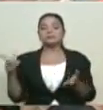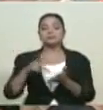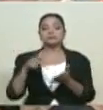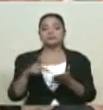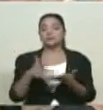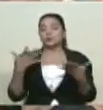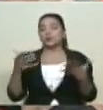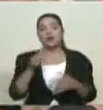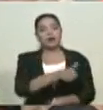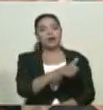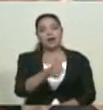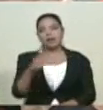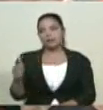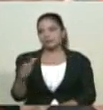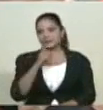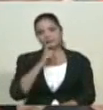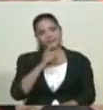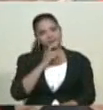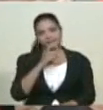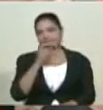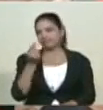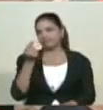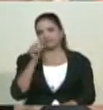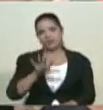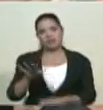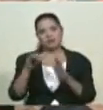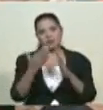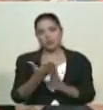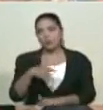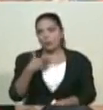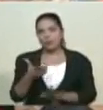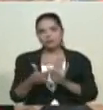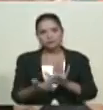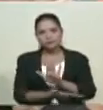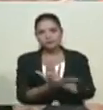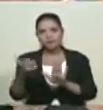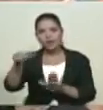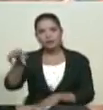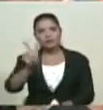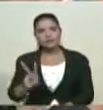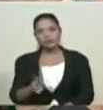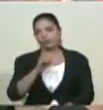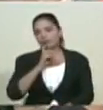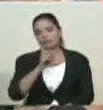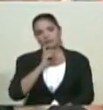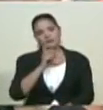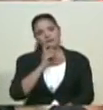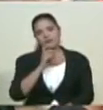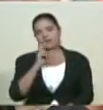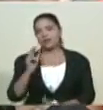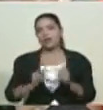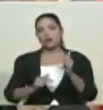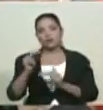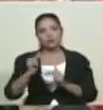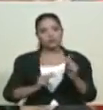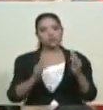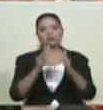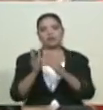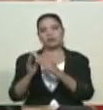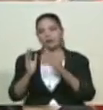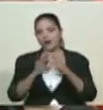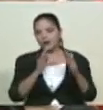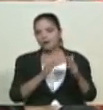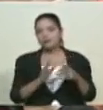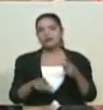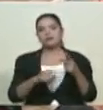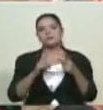participación en cada uno de ellos? Difícilmente en algún lugar del mundo puedan exhibir lo que se exhibe en Venezuela, como difícilmente pueden exhibir la construcción de viviendas, como difícilmente